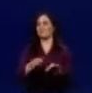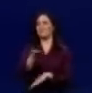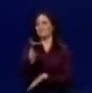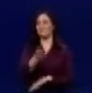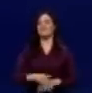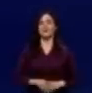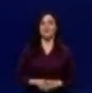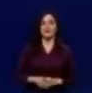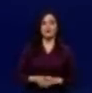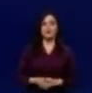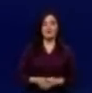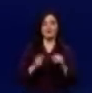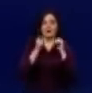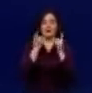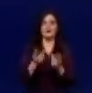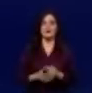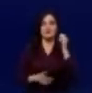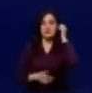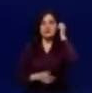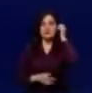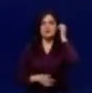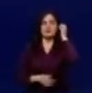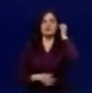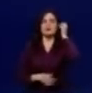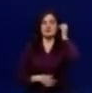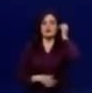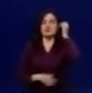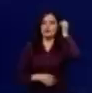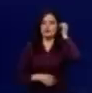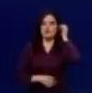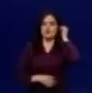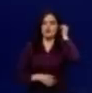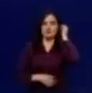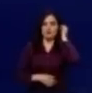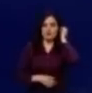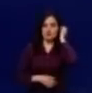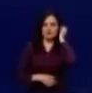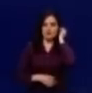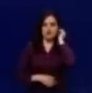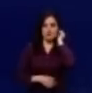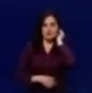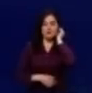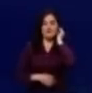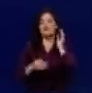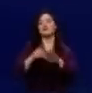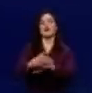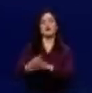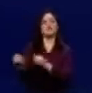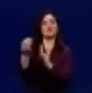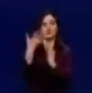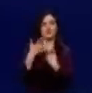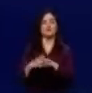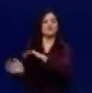detalles. Impresionante, ¿no? Si eso es un puente, increíble. Más adelante estamos con Helen Quiñones para que nos dé los